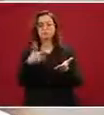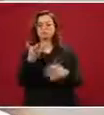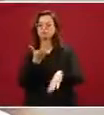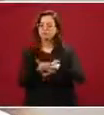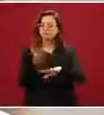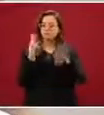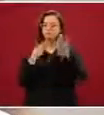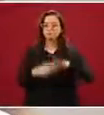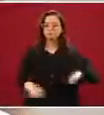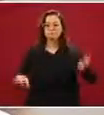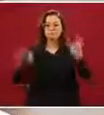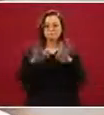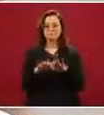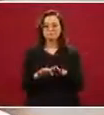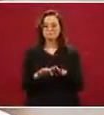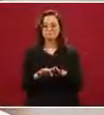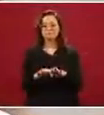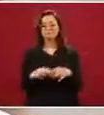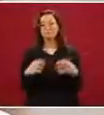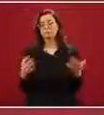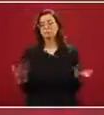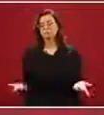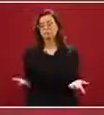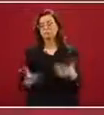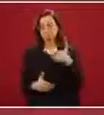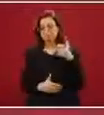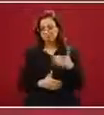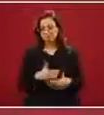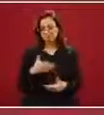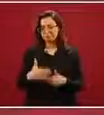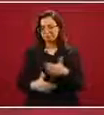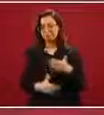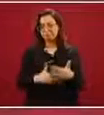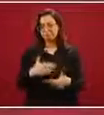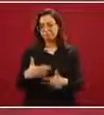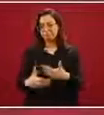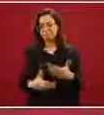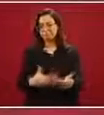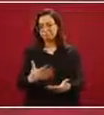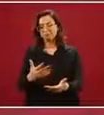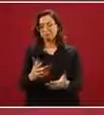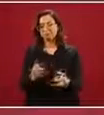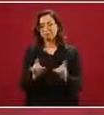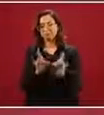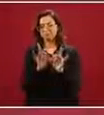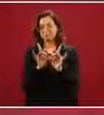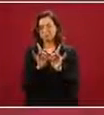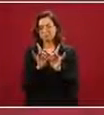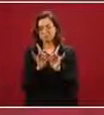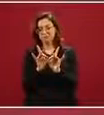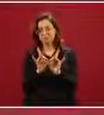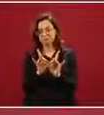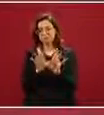y vamos a enfrentar esta